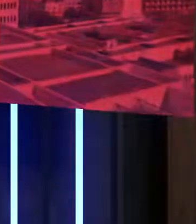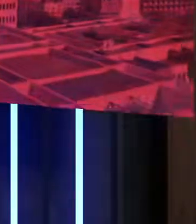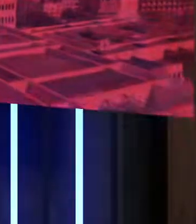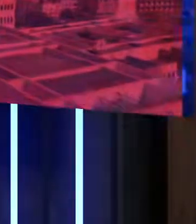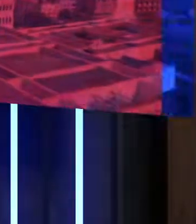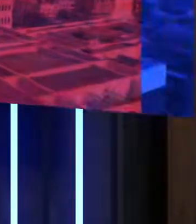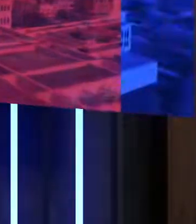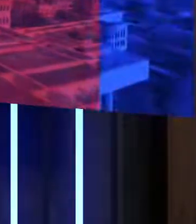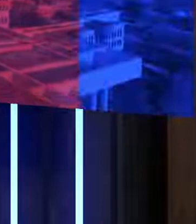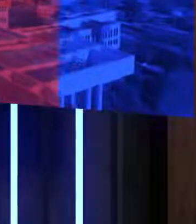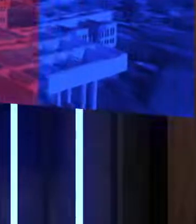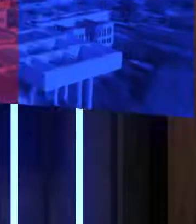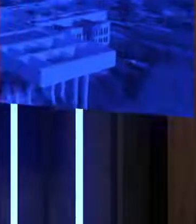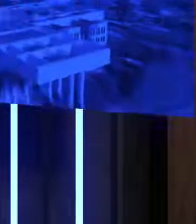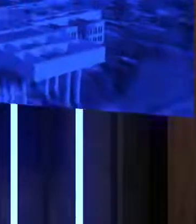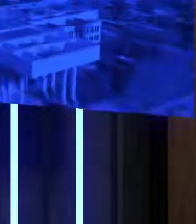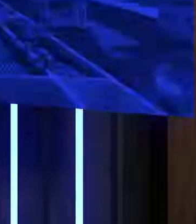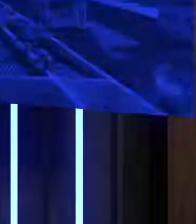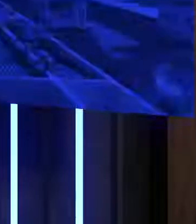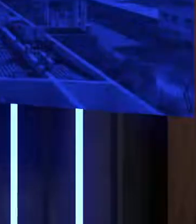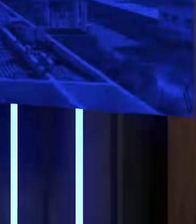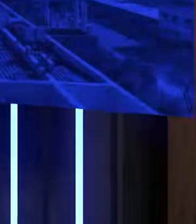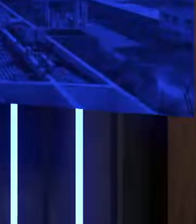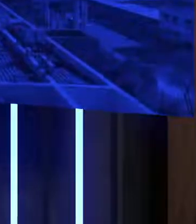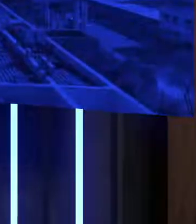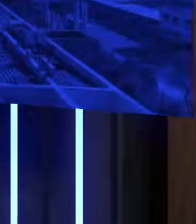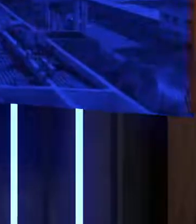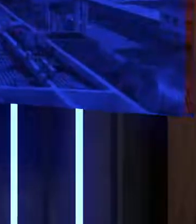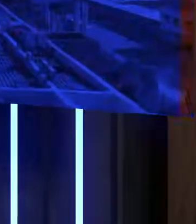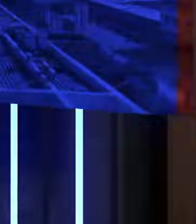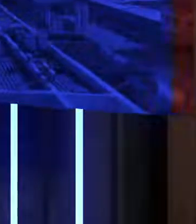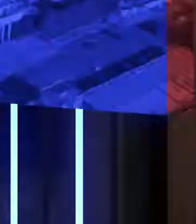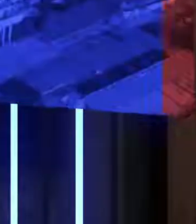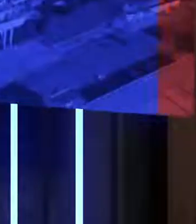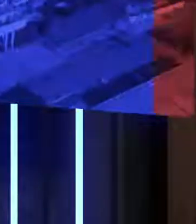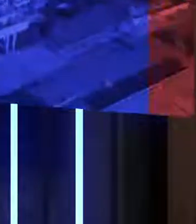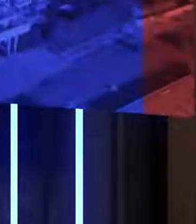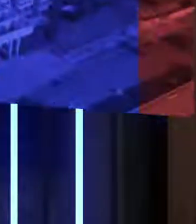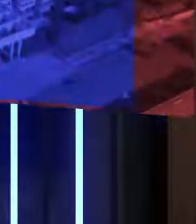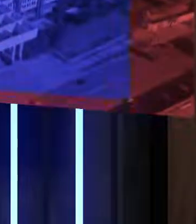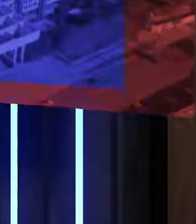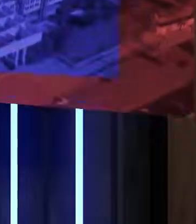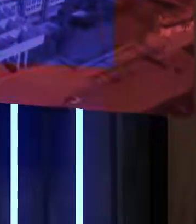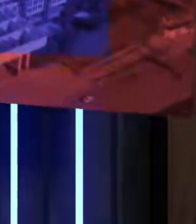podrá suplementar en la parte del gasto que no se pueda financiar con esos recursos en los años